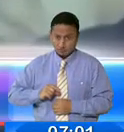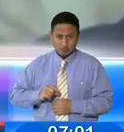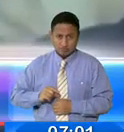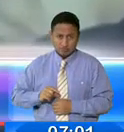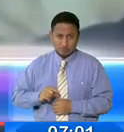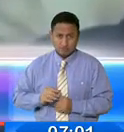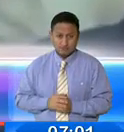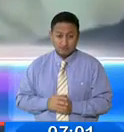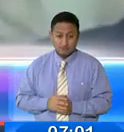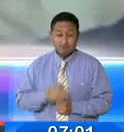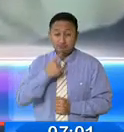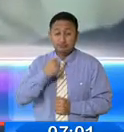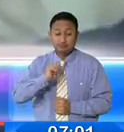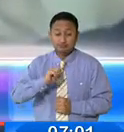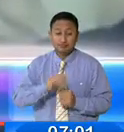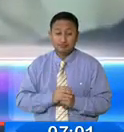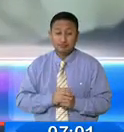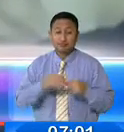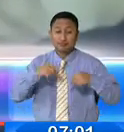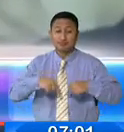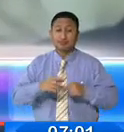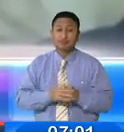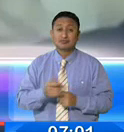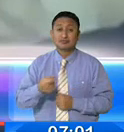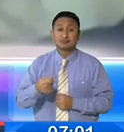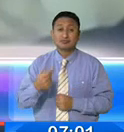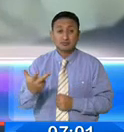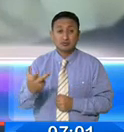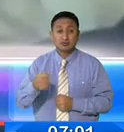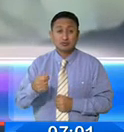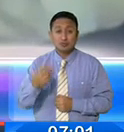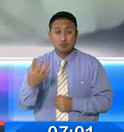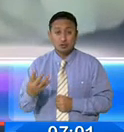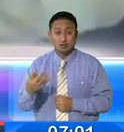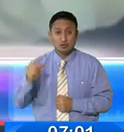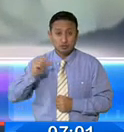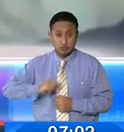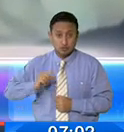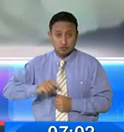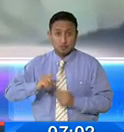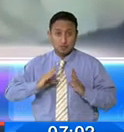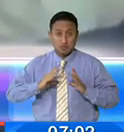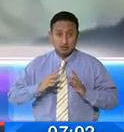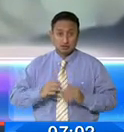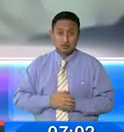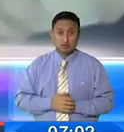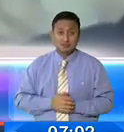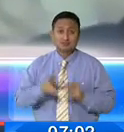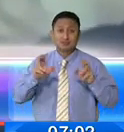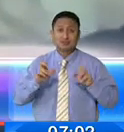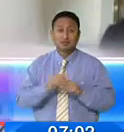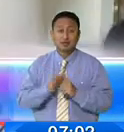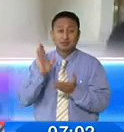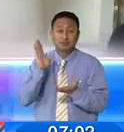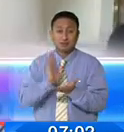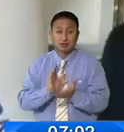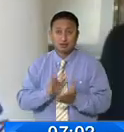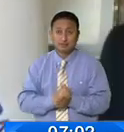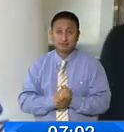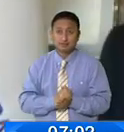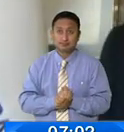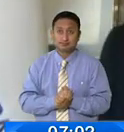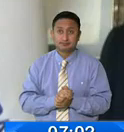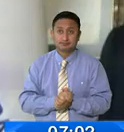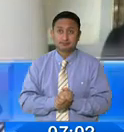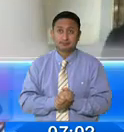En consecuencia, no es parte del 13º, del 14º sueldo, de las vacaciones, del tema del IES. Pablo Zambrano, representante